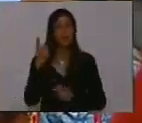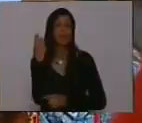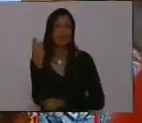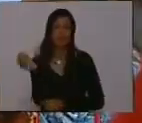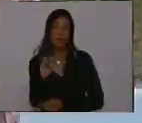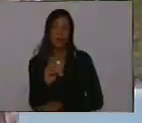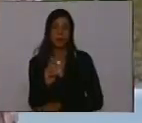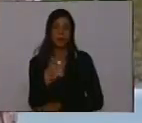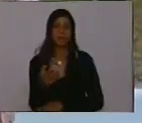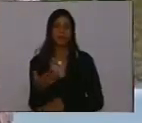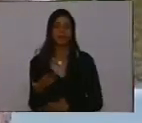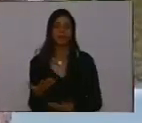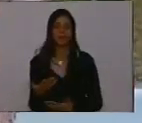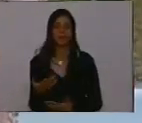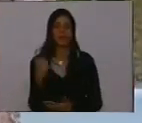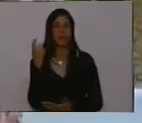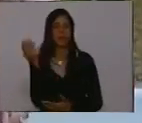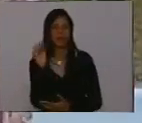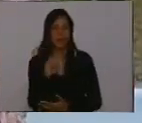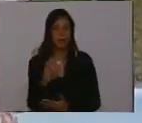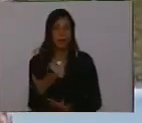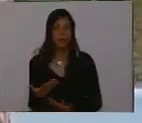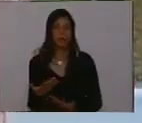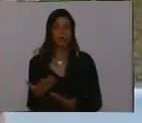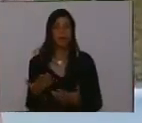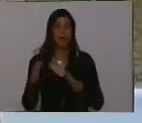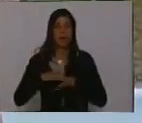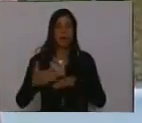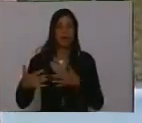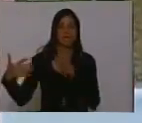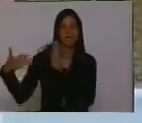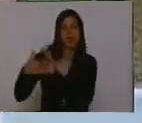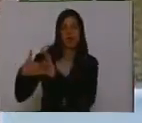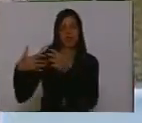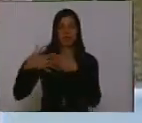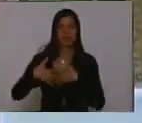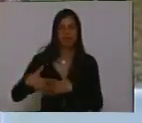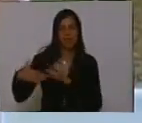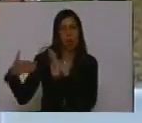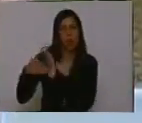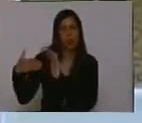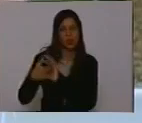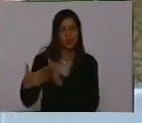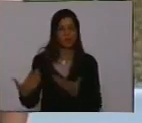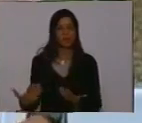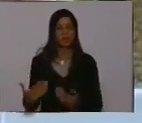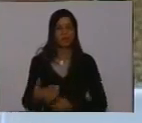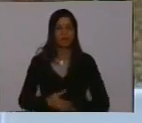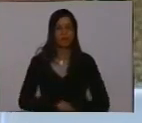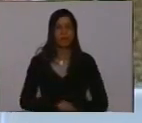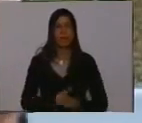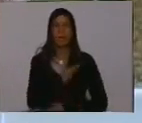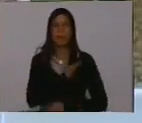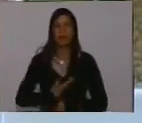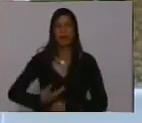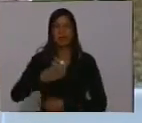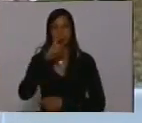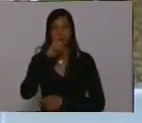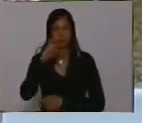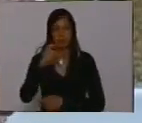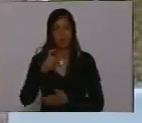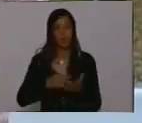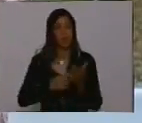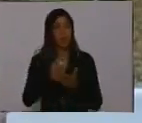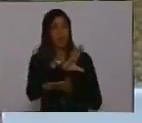más para superar esa guerra terrible que hoy rompe la familia nuestra y que ataca a nuestra juventud. El presidente Nicolás Maduro, fiel hijo